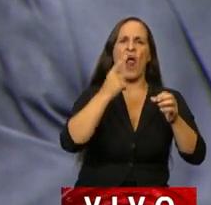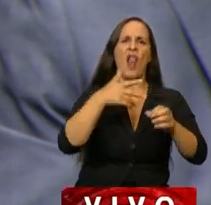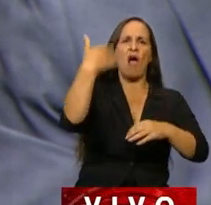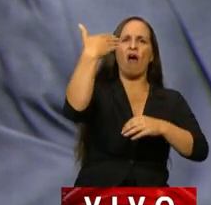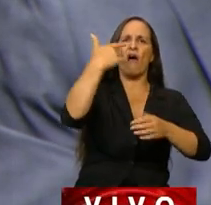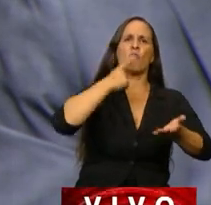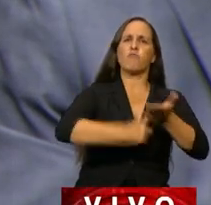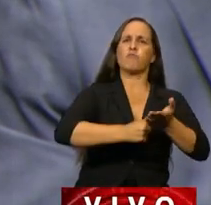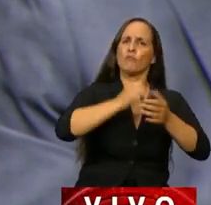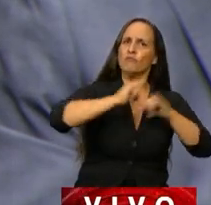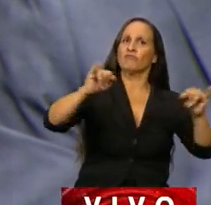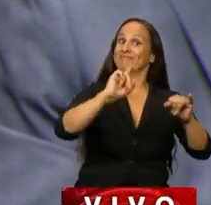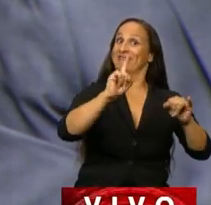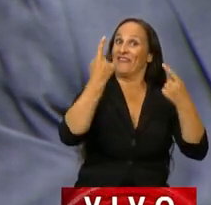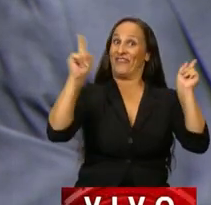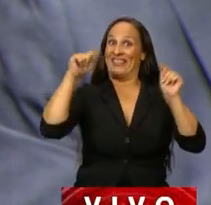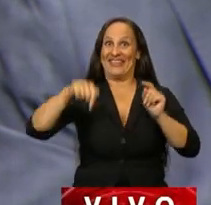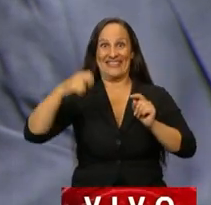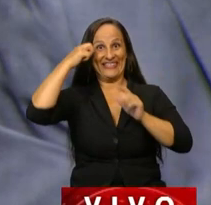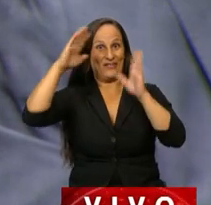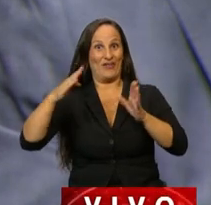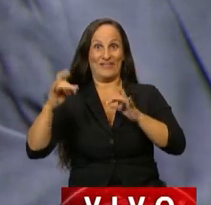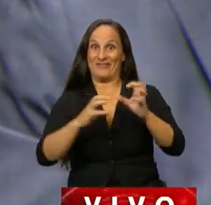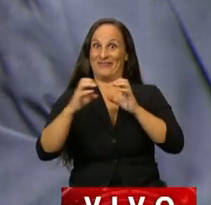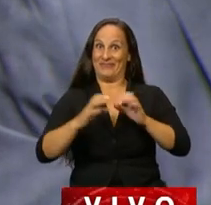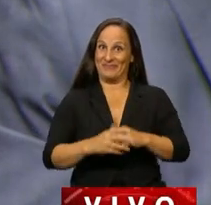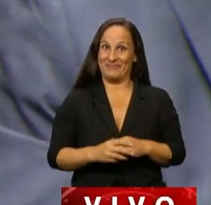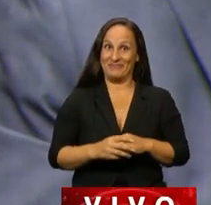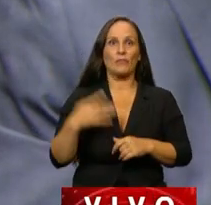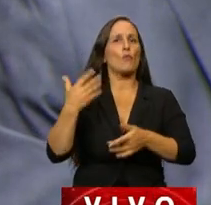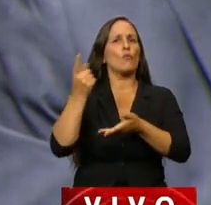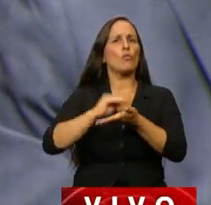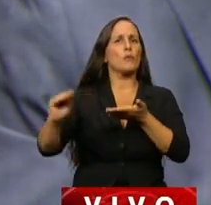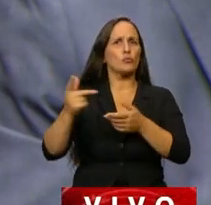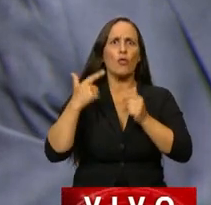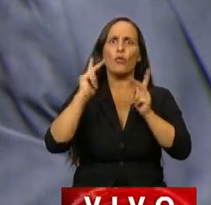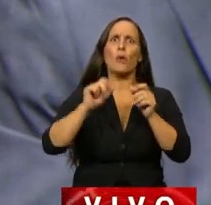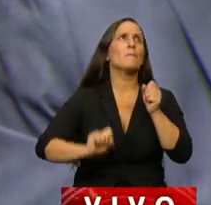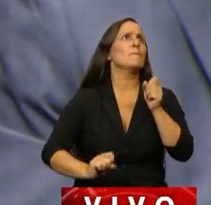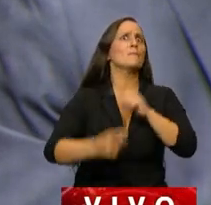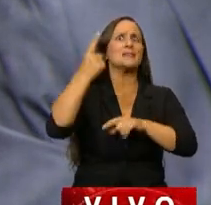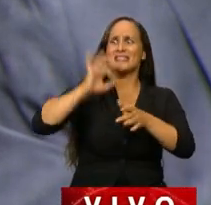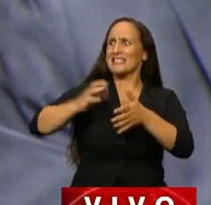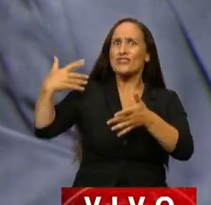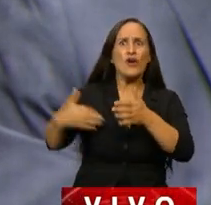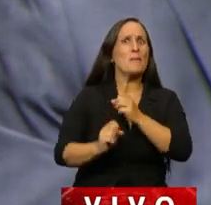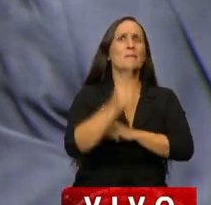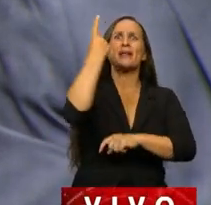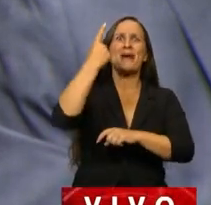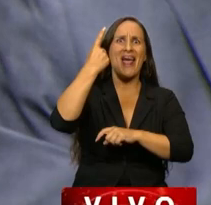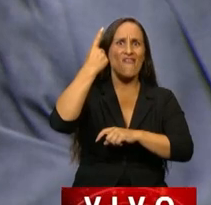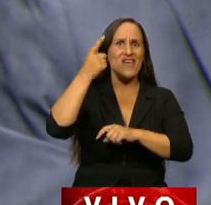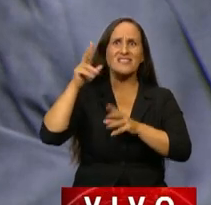decir, por primera vez en la historia de este Congreso va a tratarse un acuerdo con el Fondo